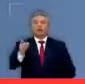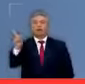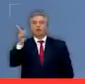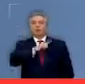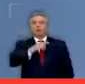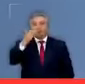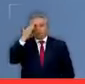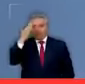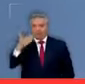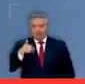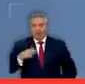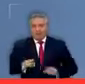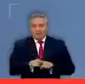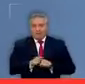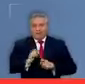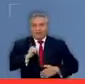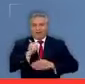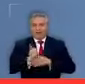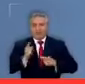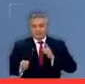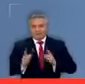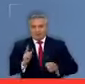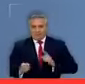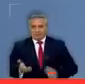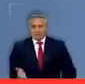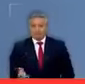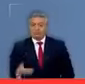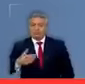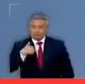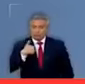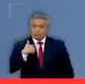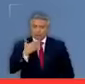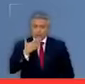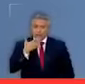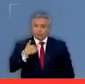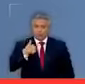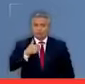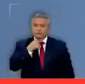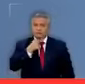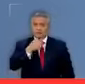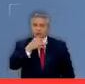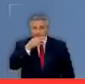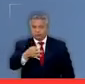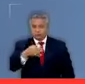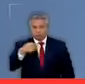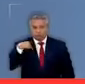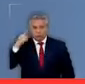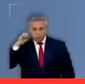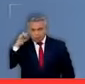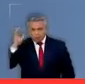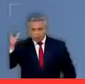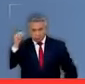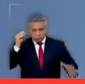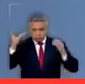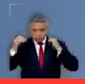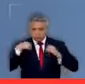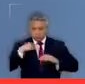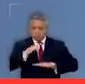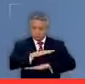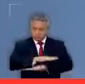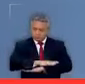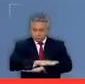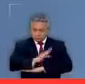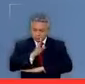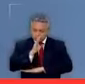nuestro mandato. Quiero también decir con mucha franqueza, he escuchado con humildad y con